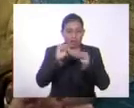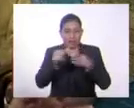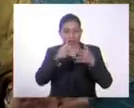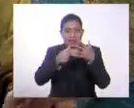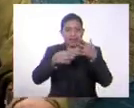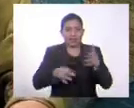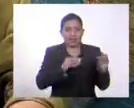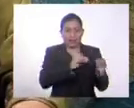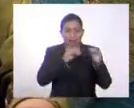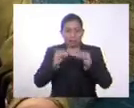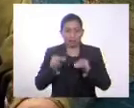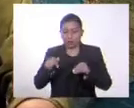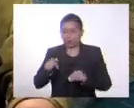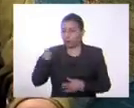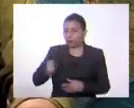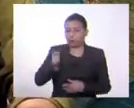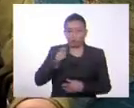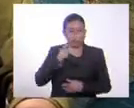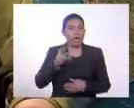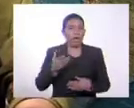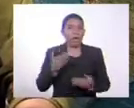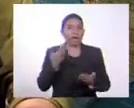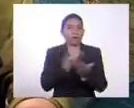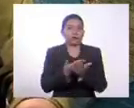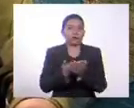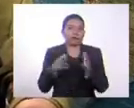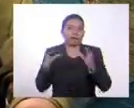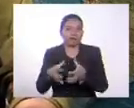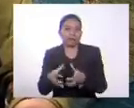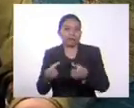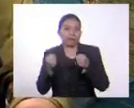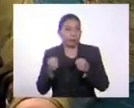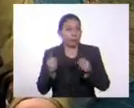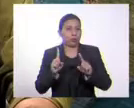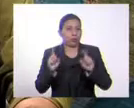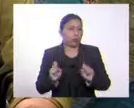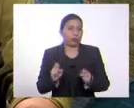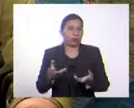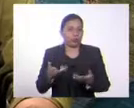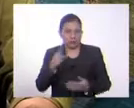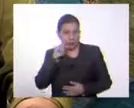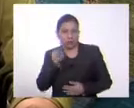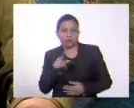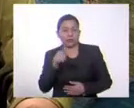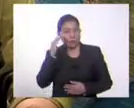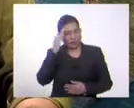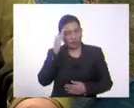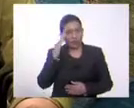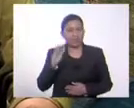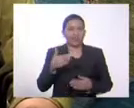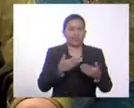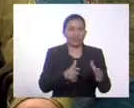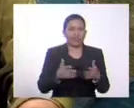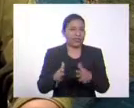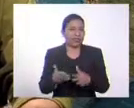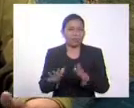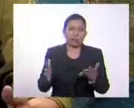Montesquieu estaba viendo, estaba observando diferentes tipos de sociedad y viendo cómo habían